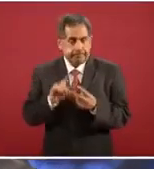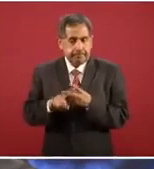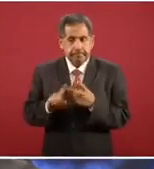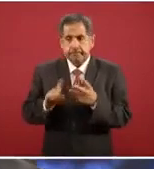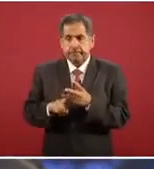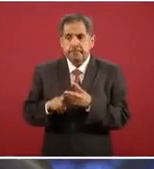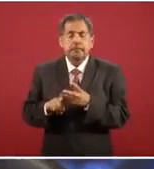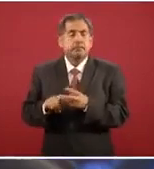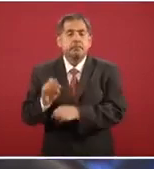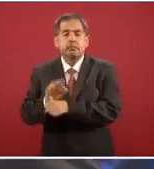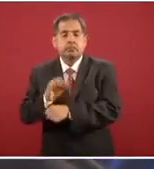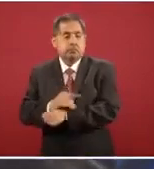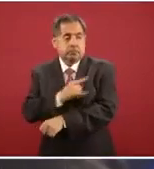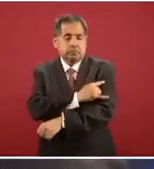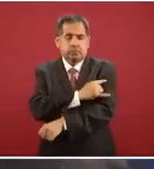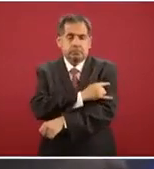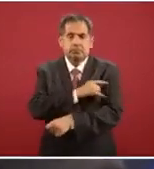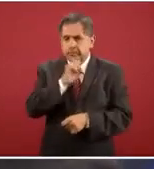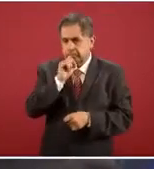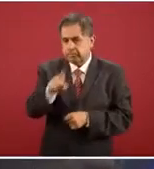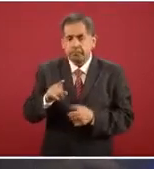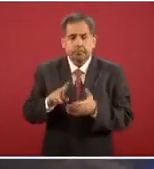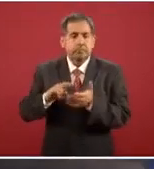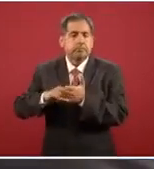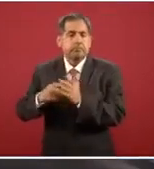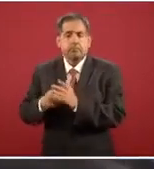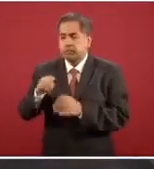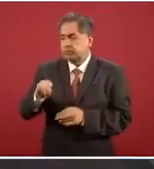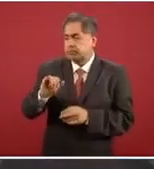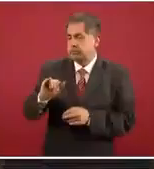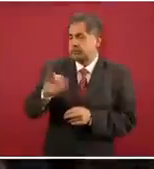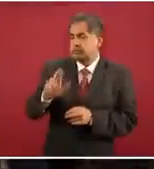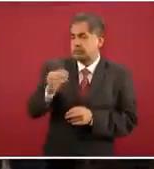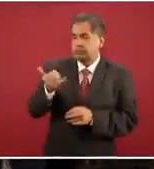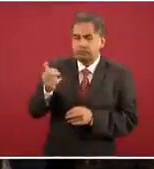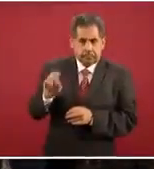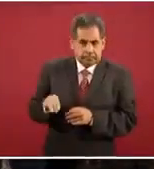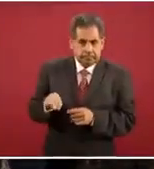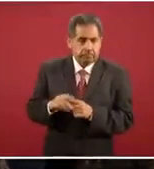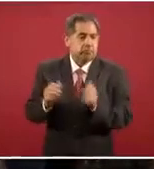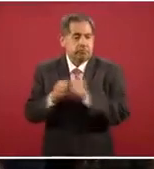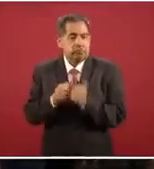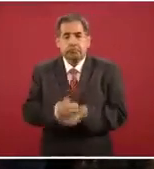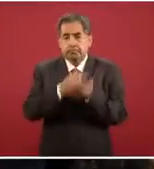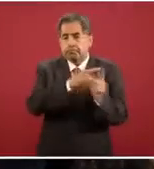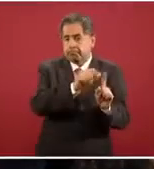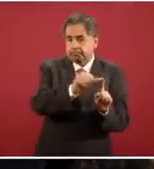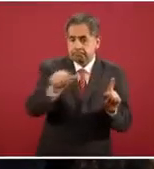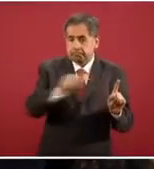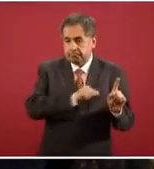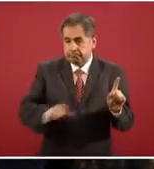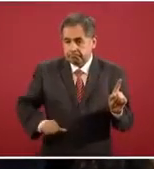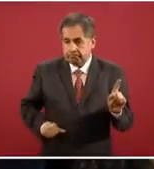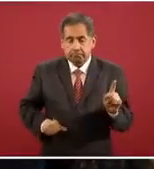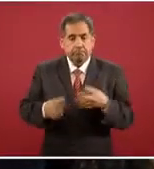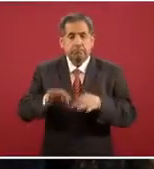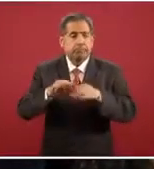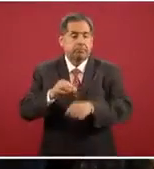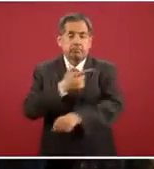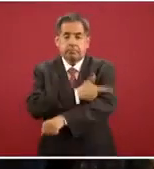protección civil el equipo de la arquitecta miriam ursúa por supuesto con el apoyo de las alcaldías principalmente la alcaldía gustavo a madero